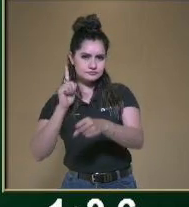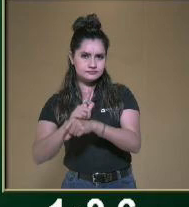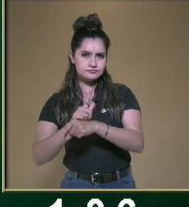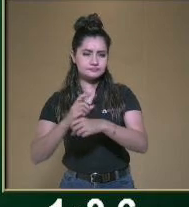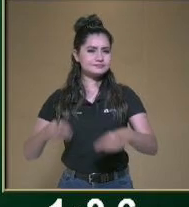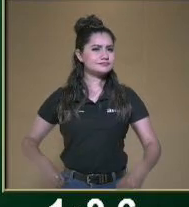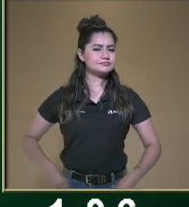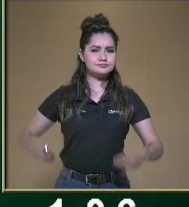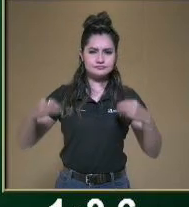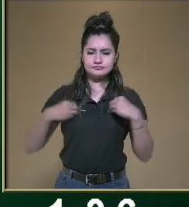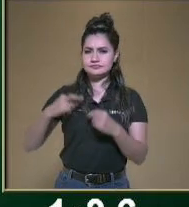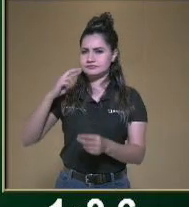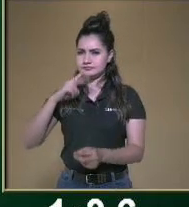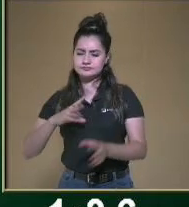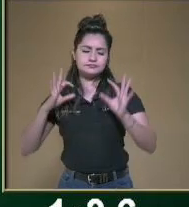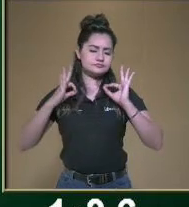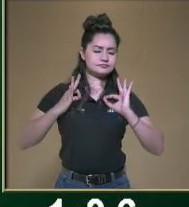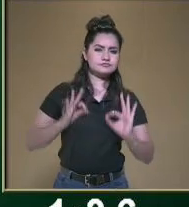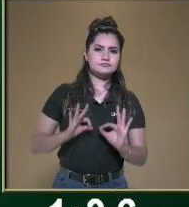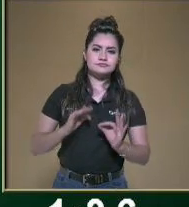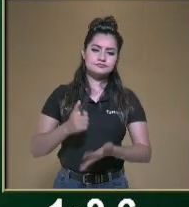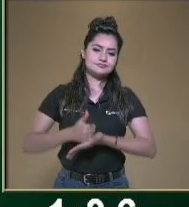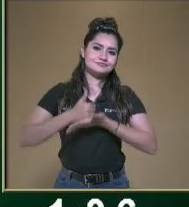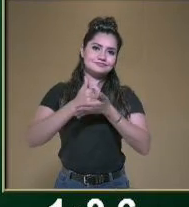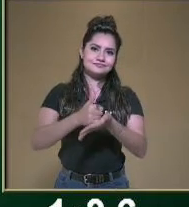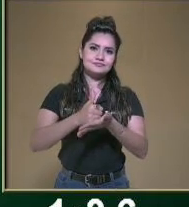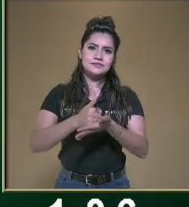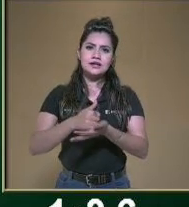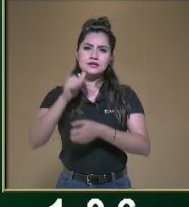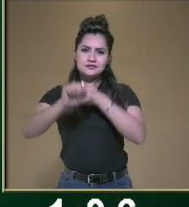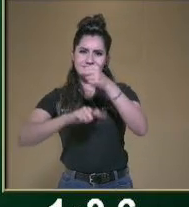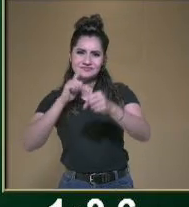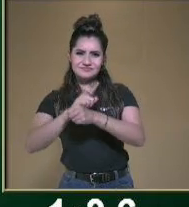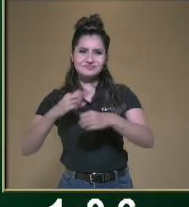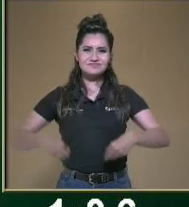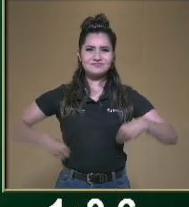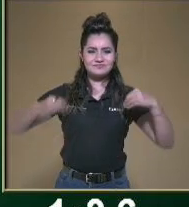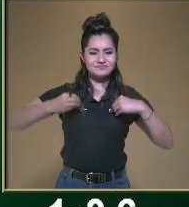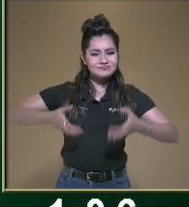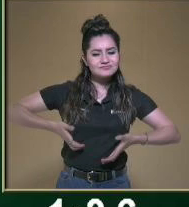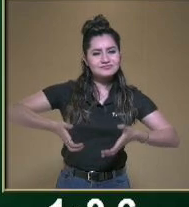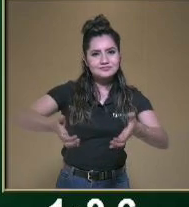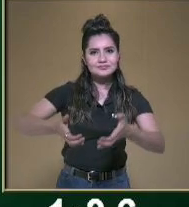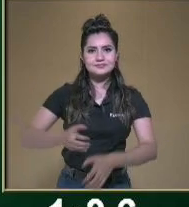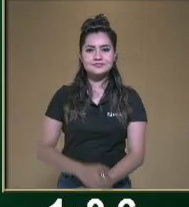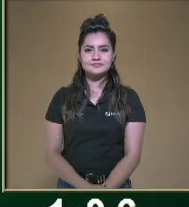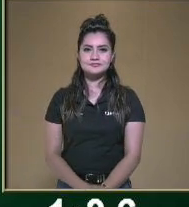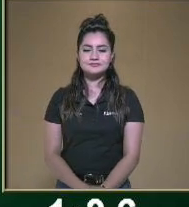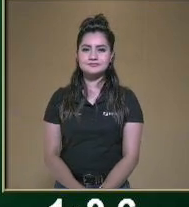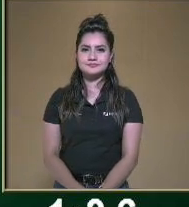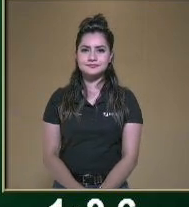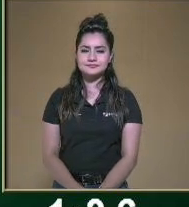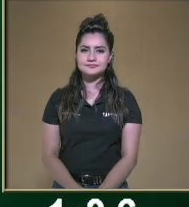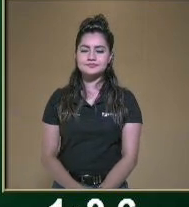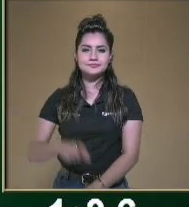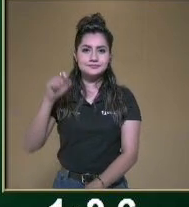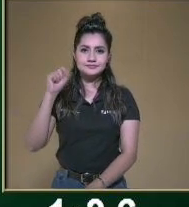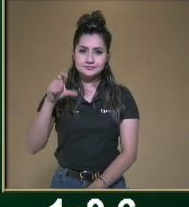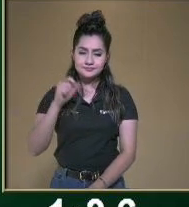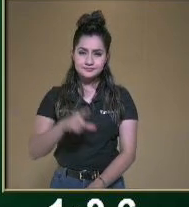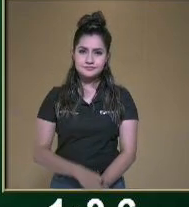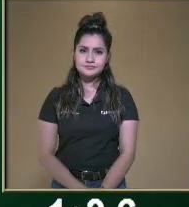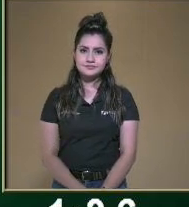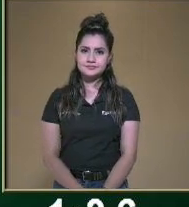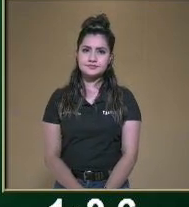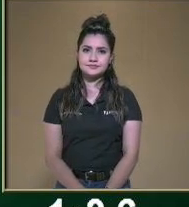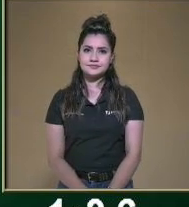mejor vida, aportar un granito de arena para estas vidas que tenemos, estos animales de compañía. Y también, si